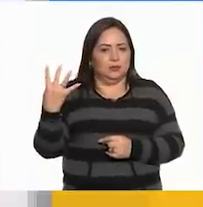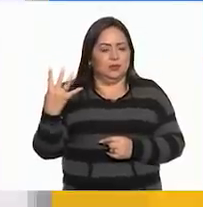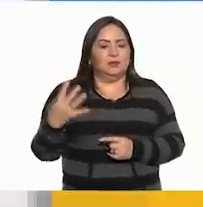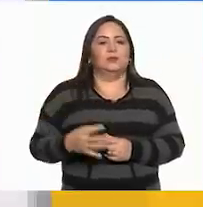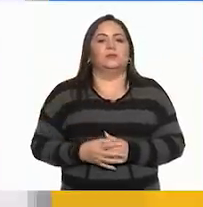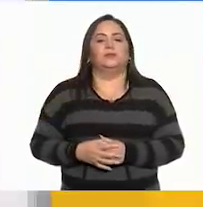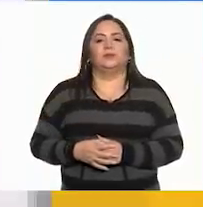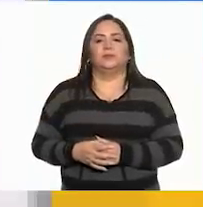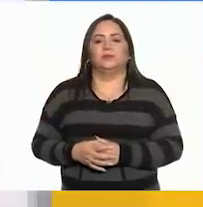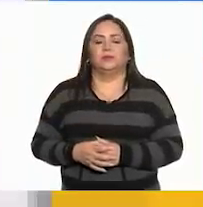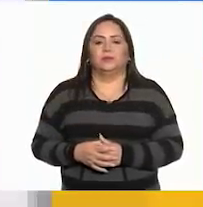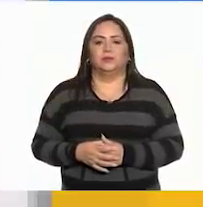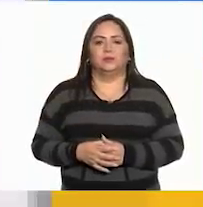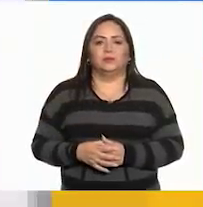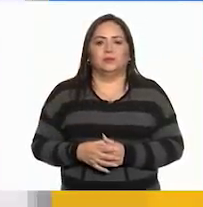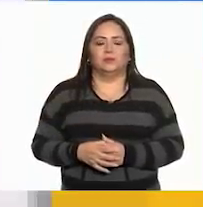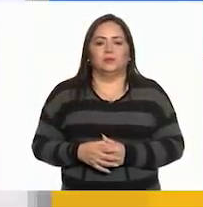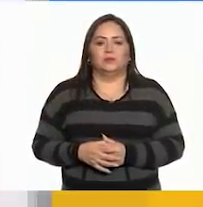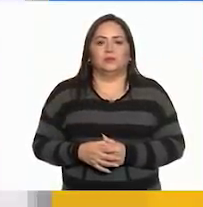1, 4, 16 y 64.